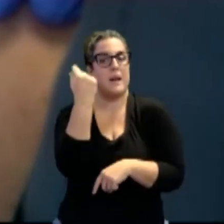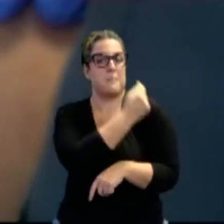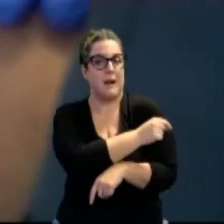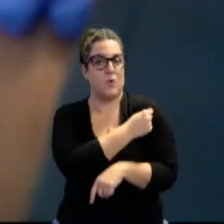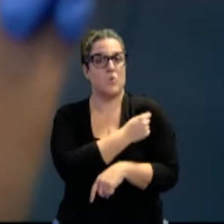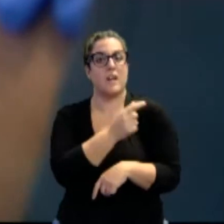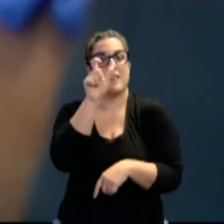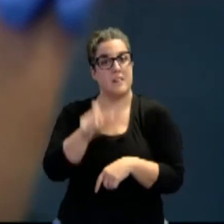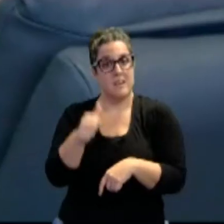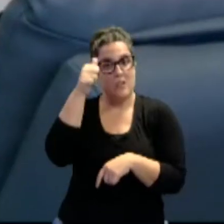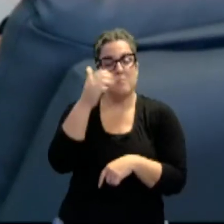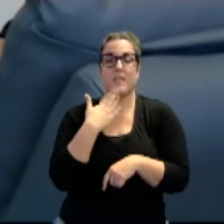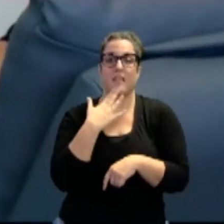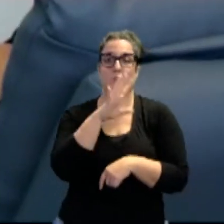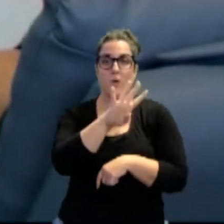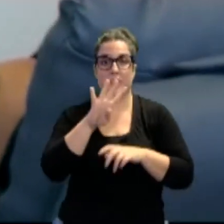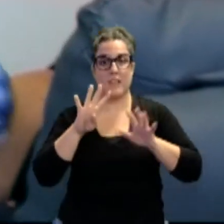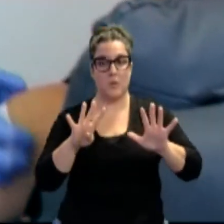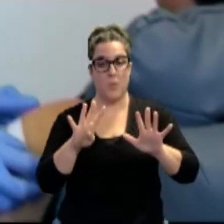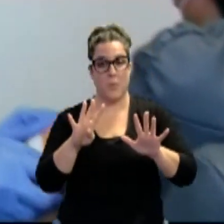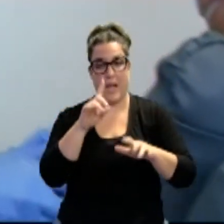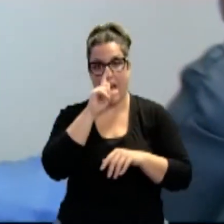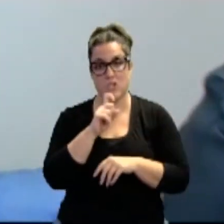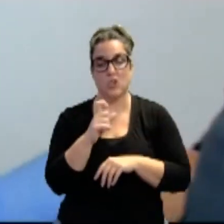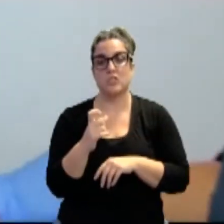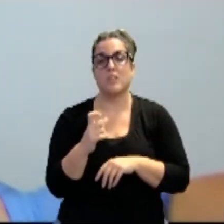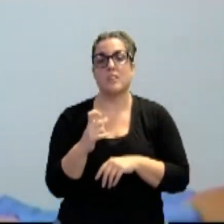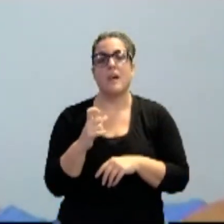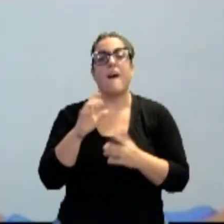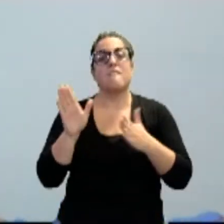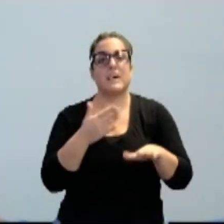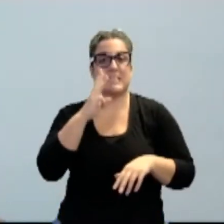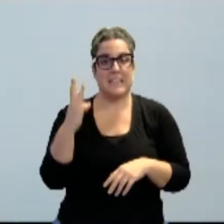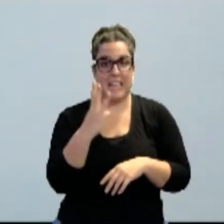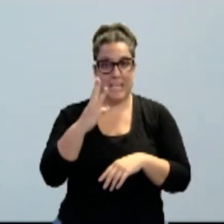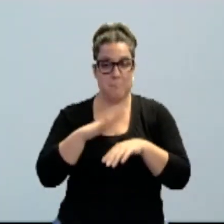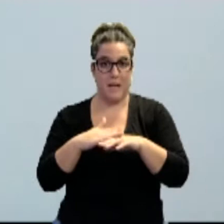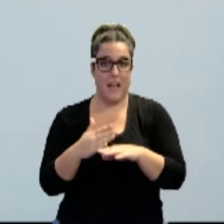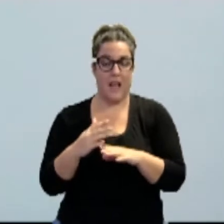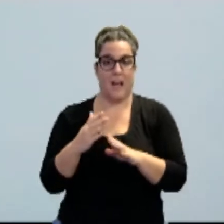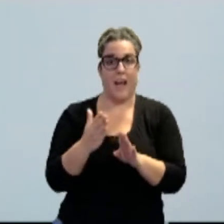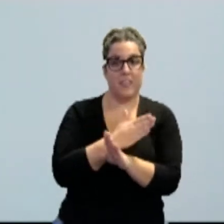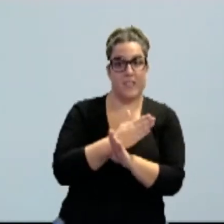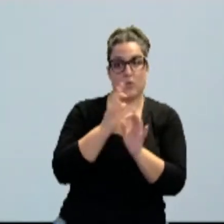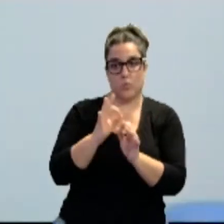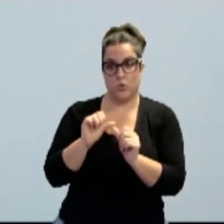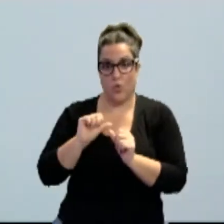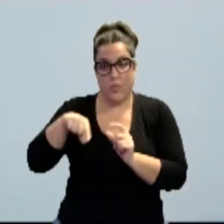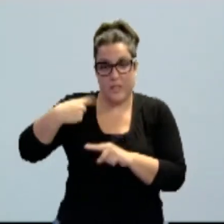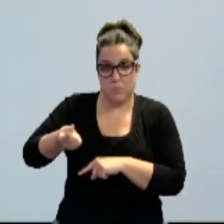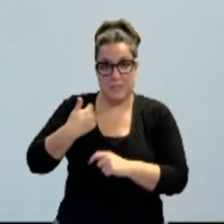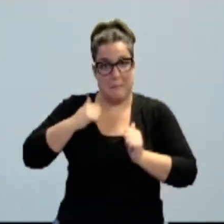49 años en la tercera fase del ensayo clínico de la vacuna de Janssen, la fase previa a la comercialización. Son dos